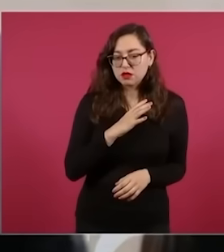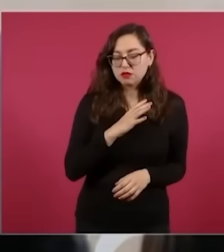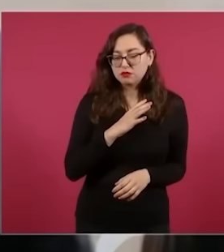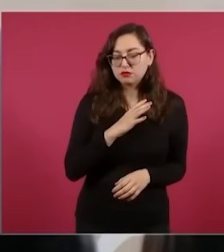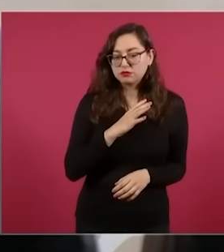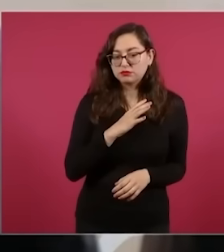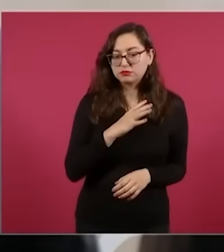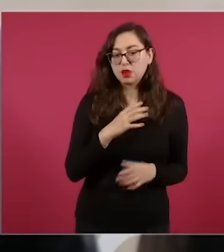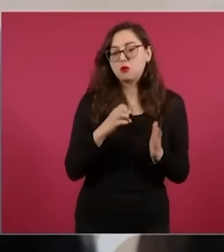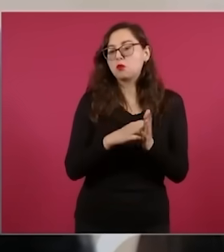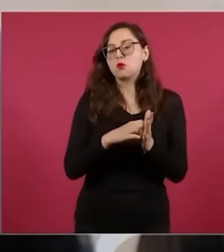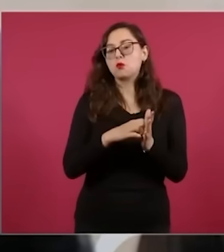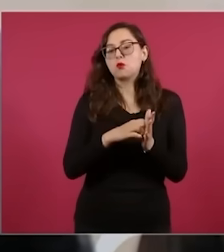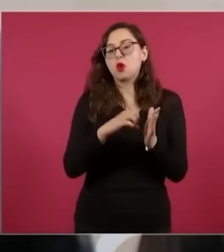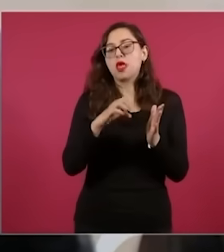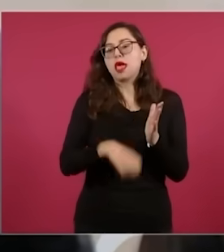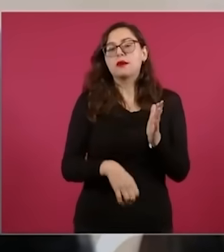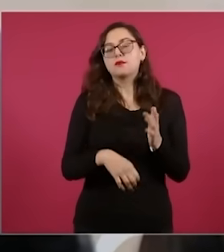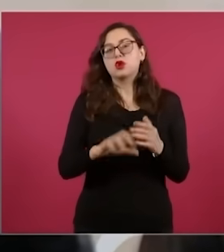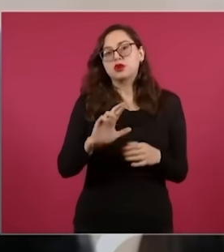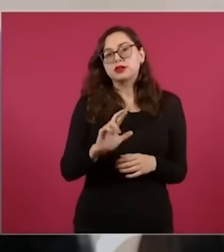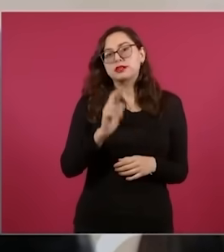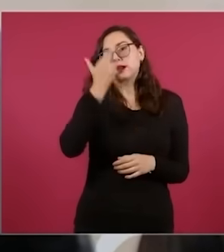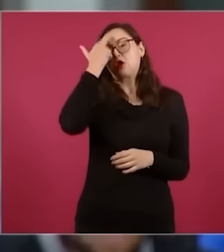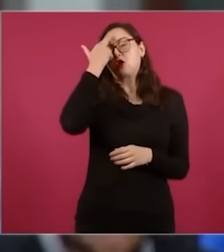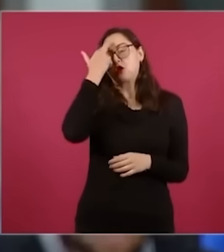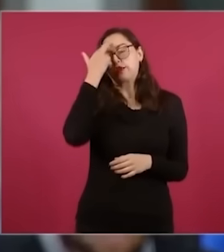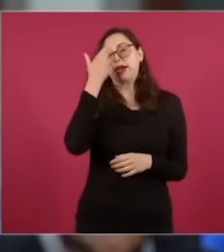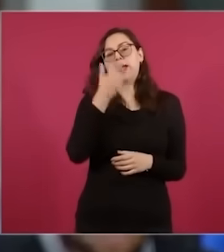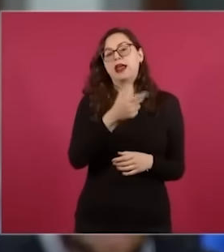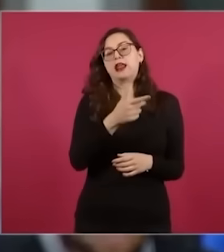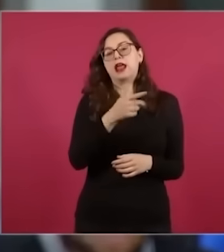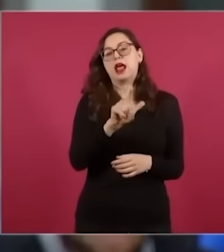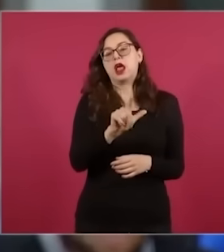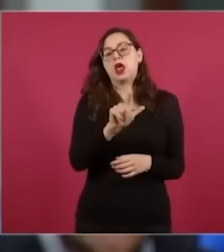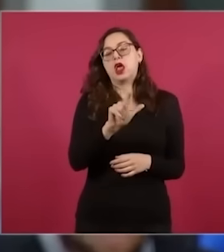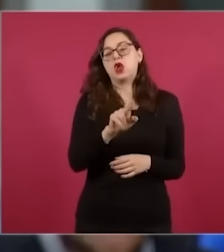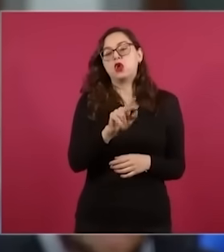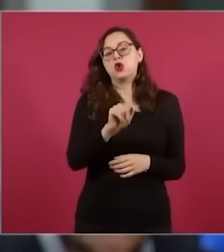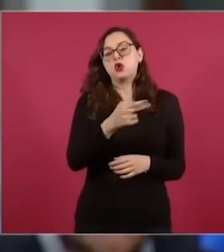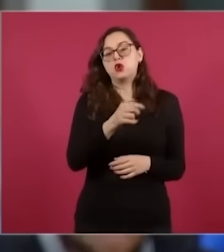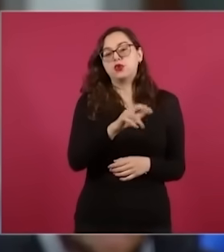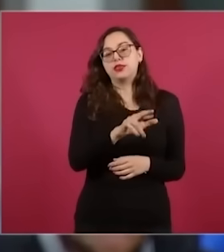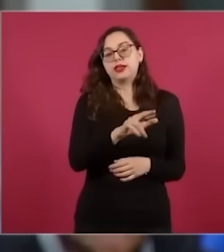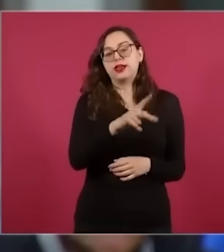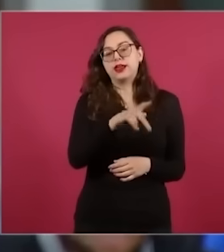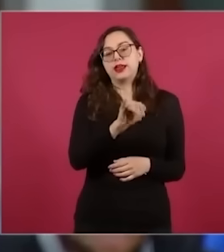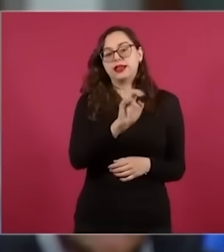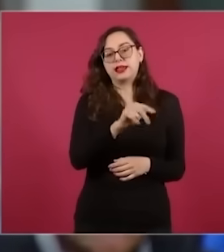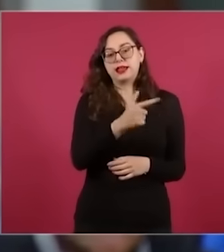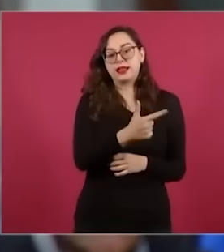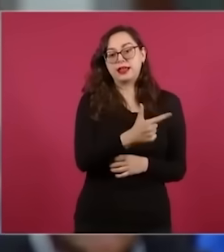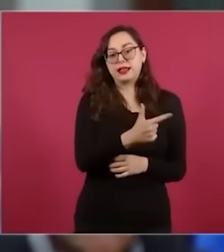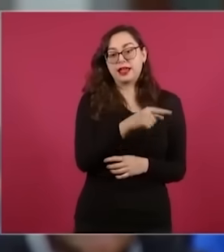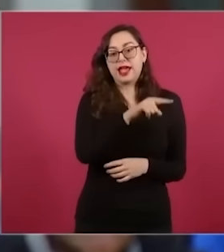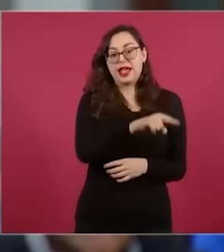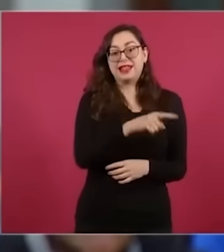King. Martin Luther King tenía un diseño, un sueño, I have a